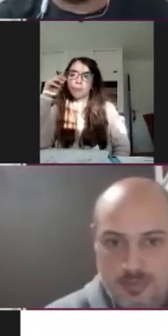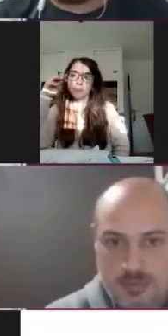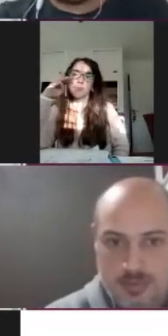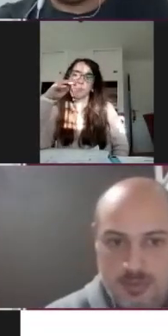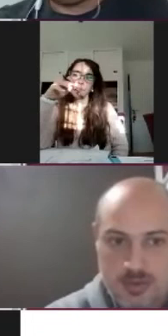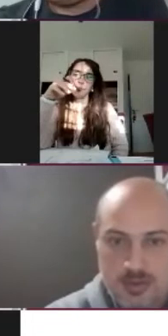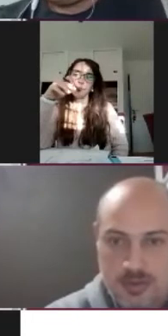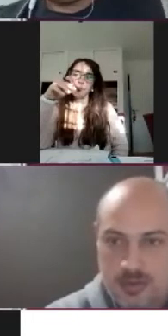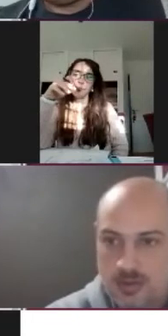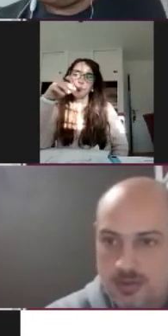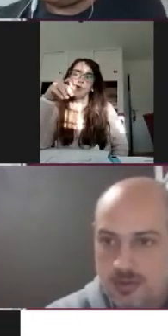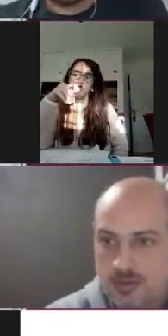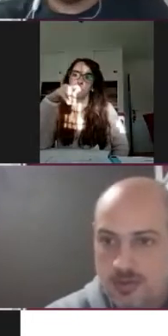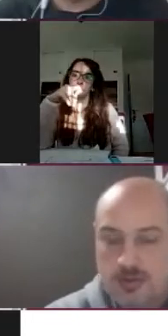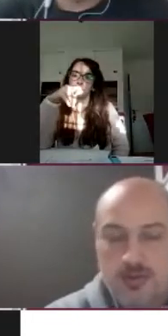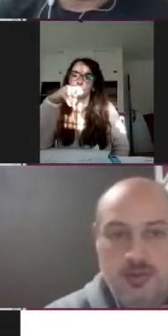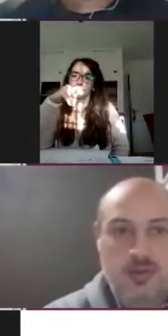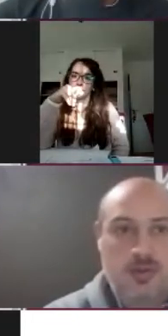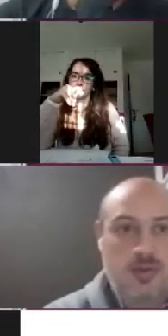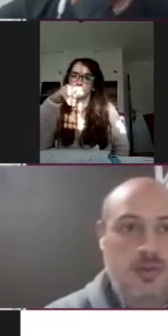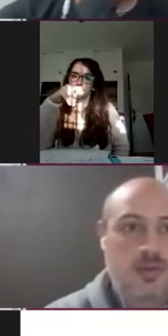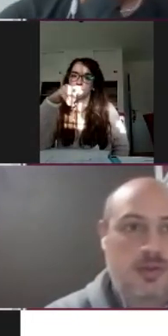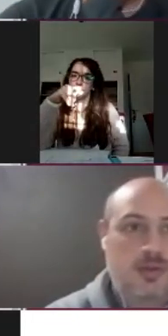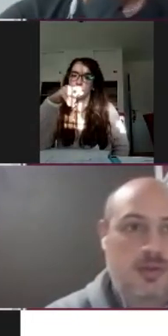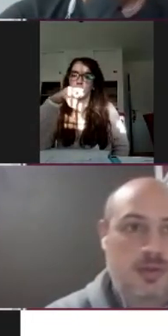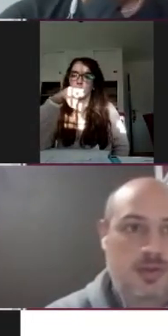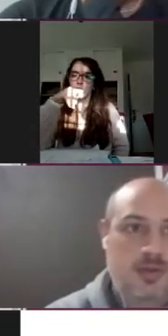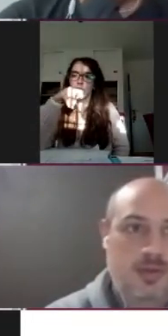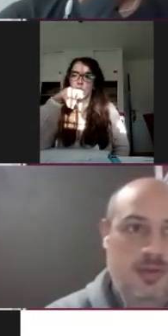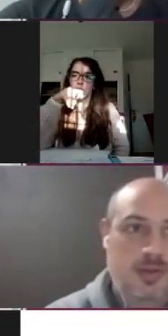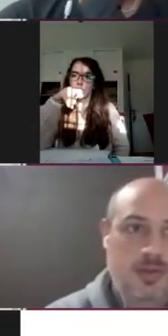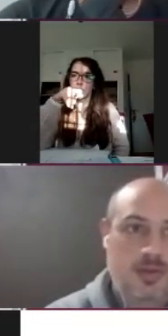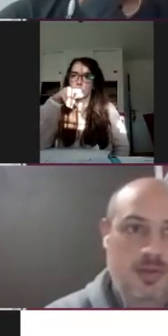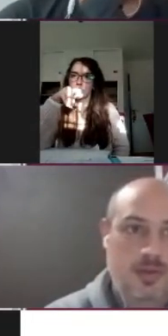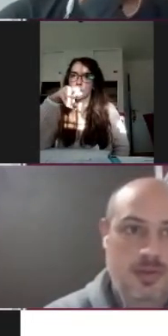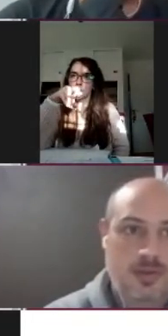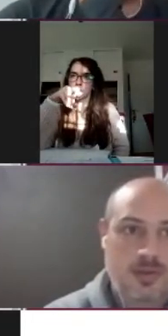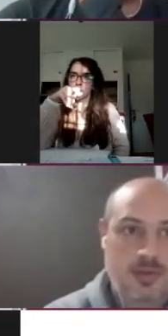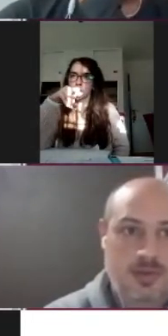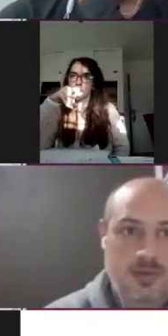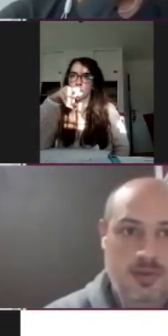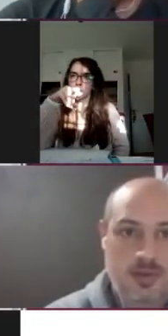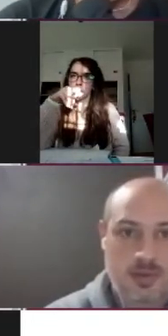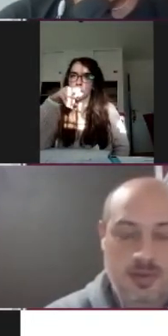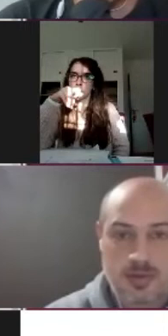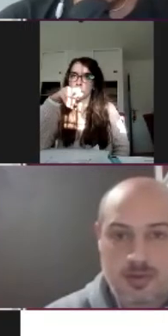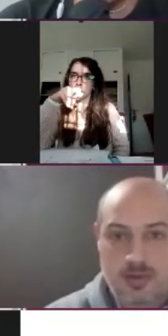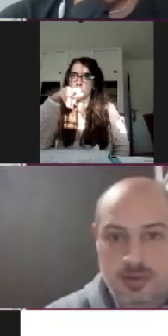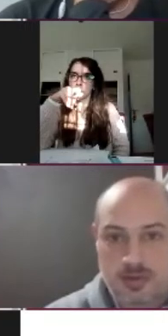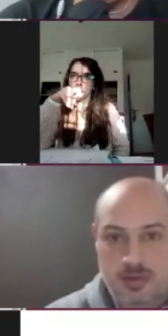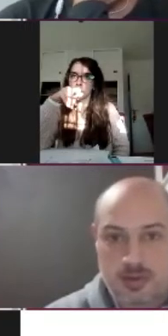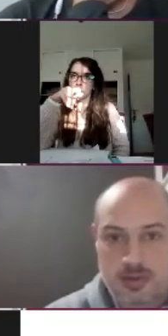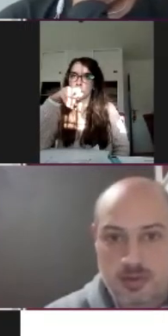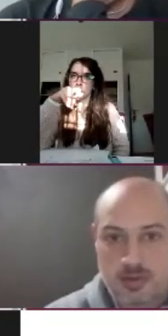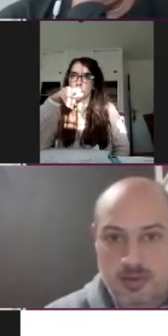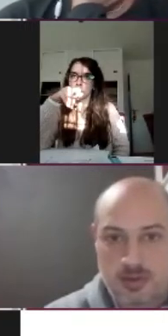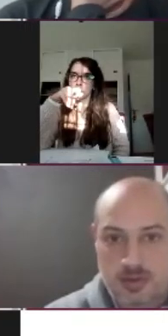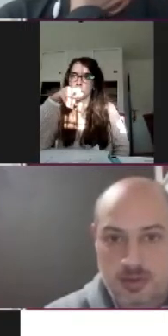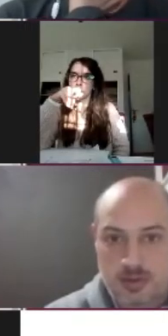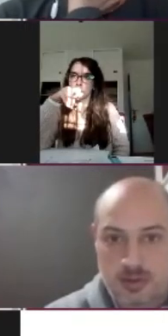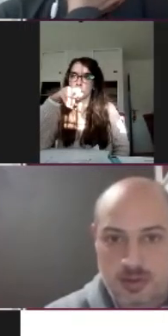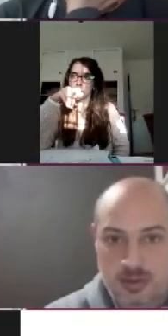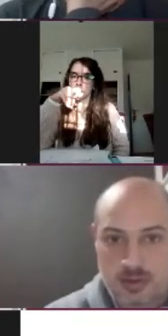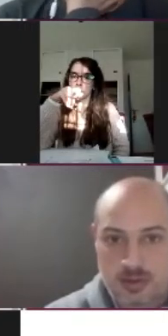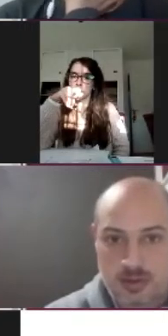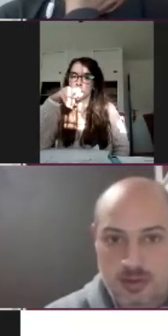hoy la viuda, ¿no? Está bien. Ok. Pero Cacho, el haber se lo Sí, baja el acá. haber se lo baja,